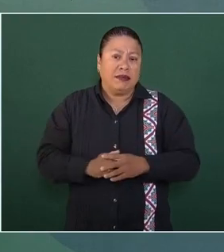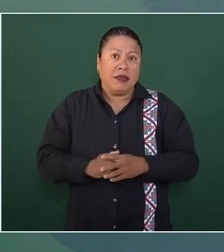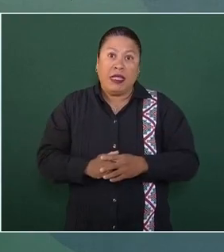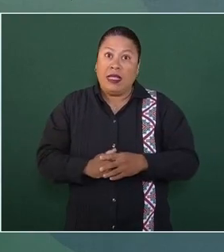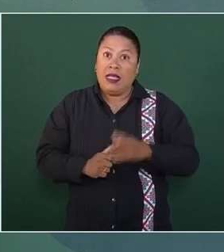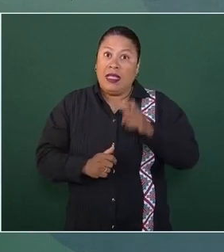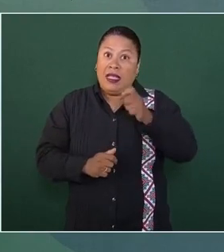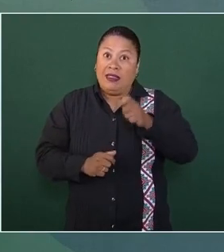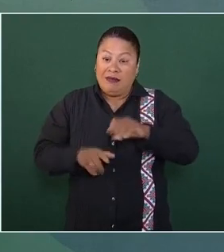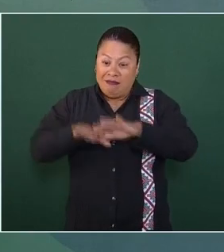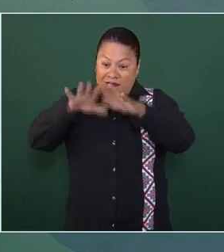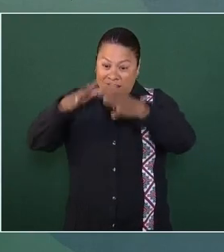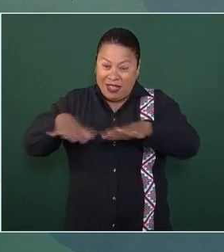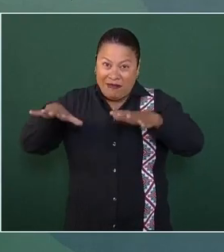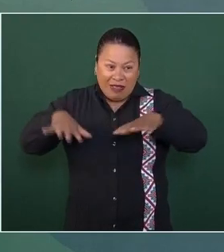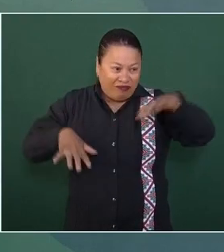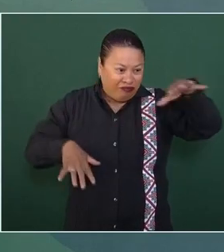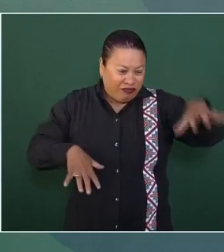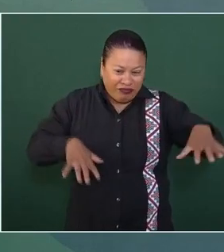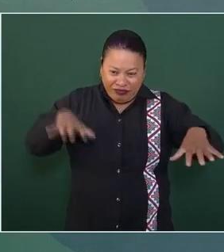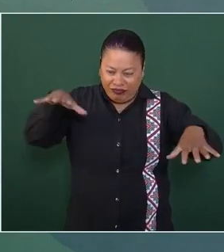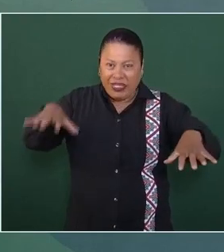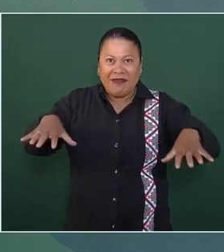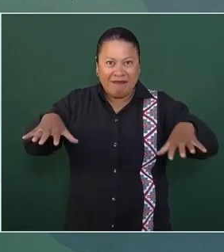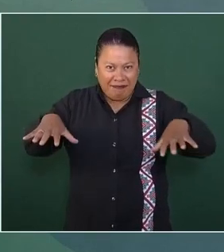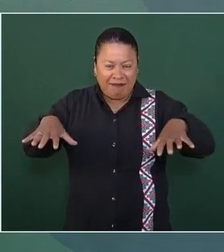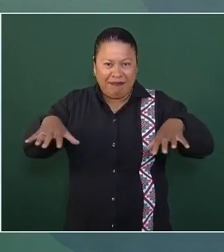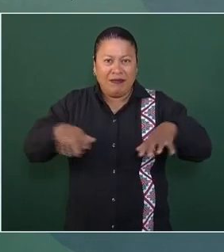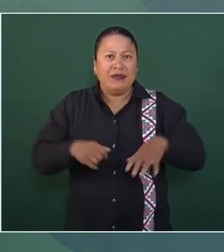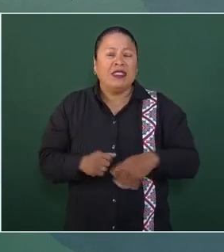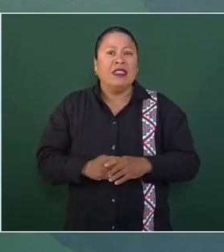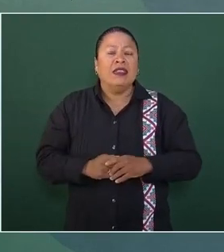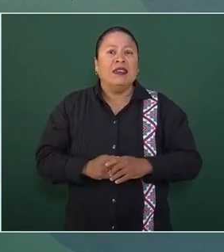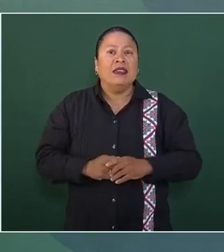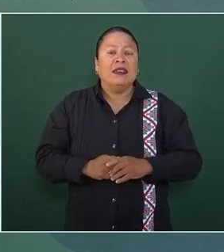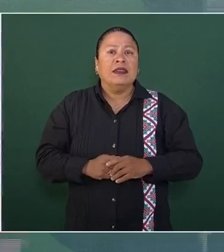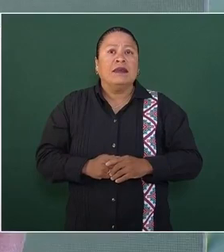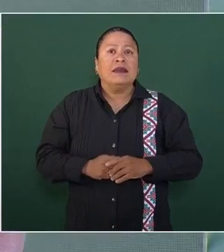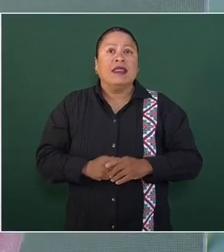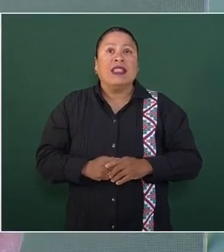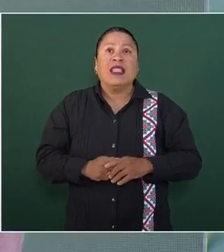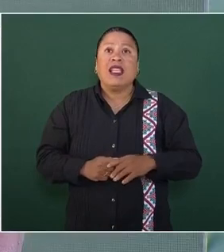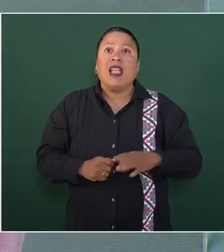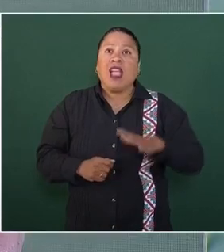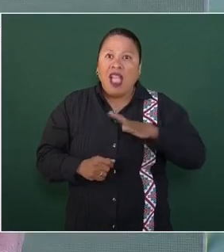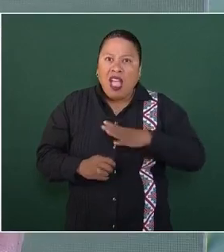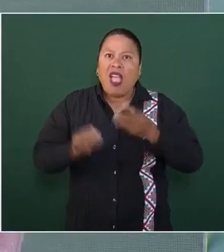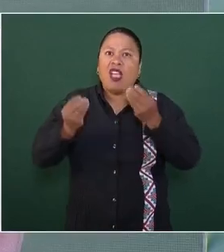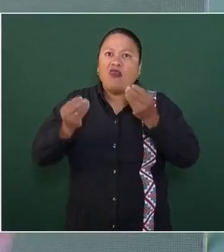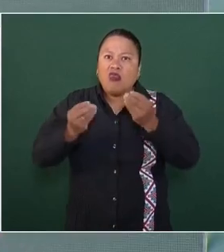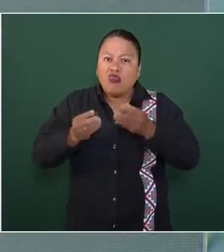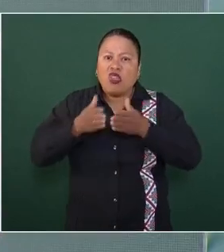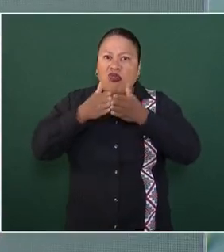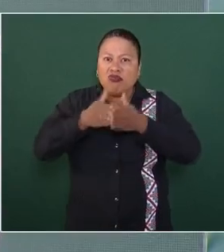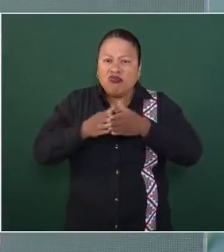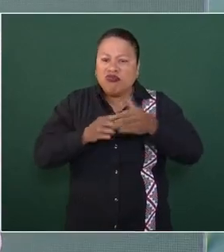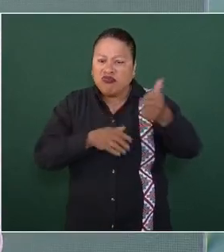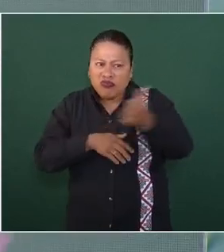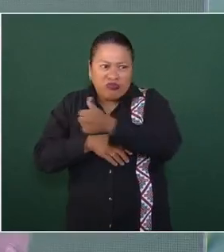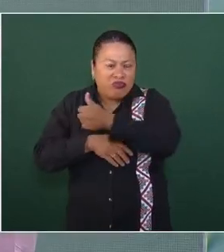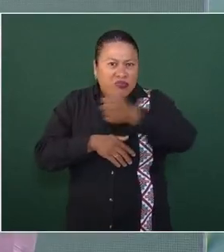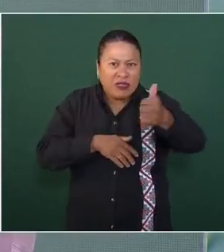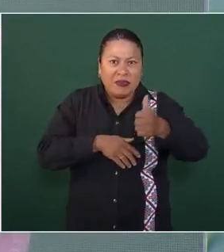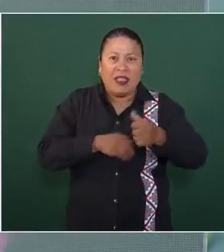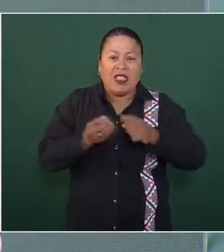los puertos nuestros del Pacífico tienen más movimiento que los puertos